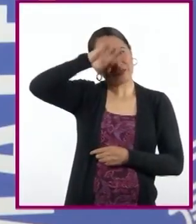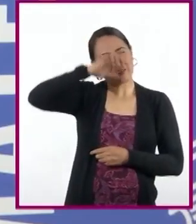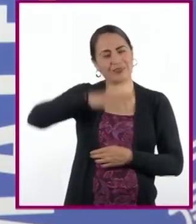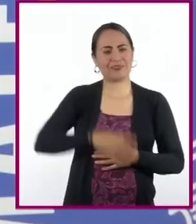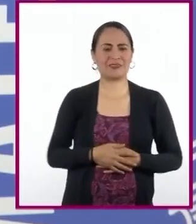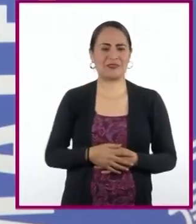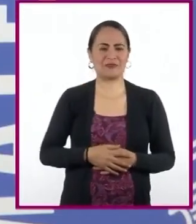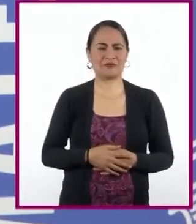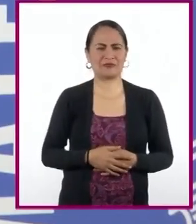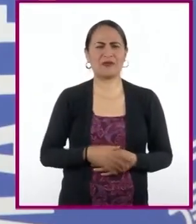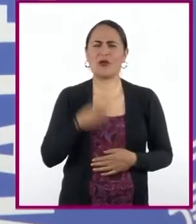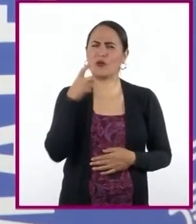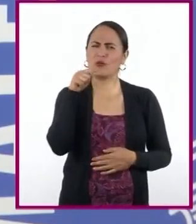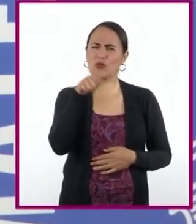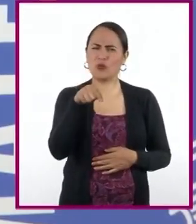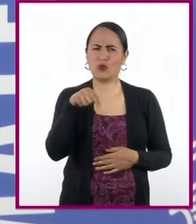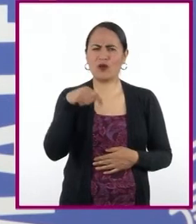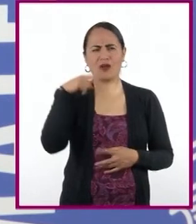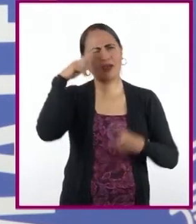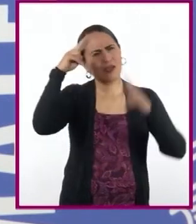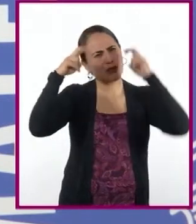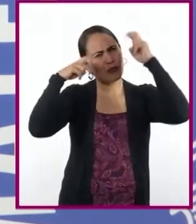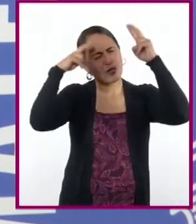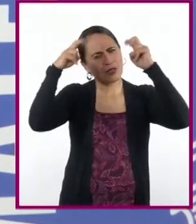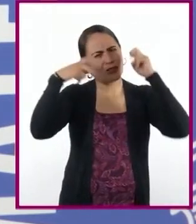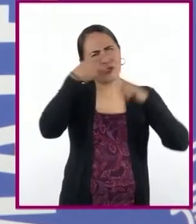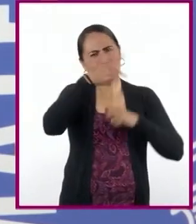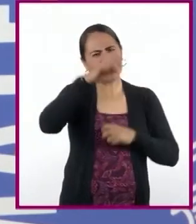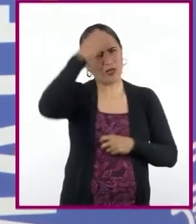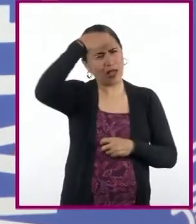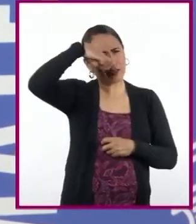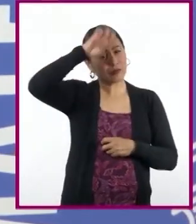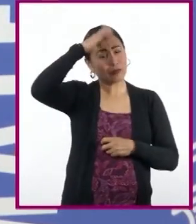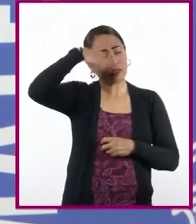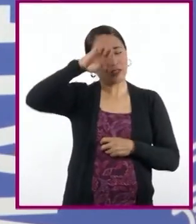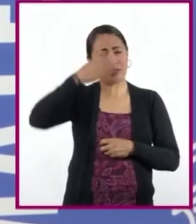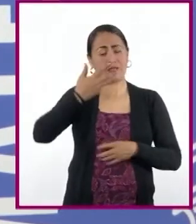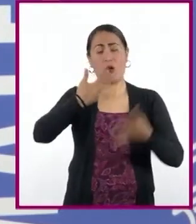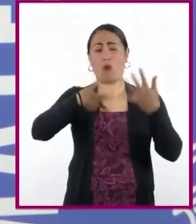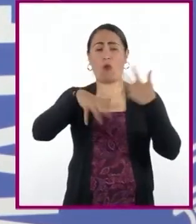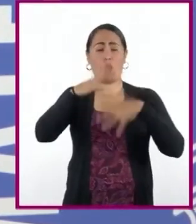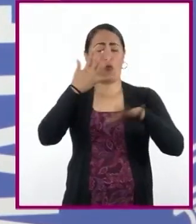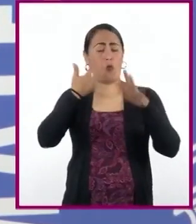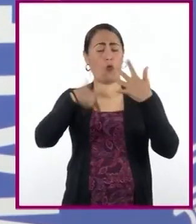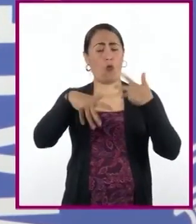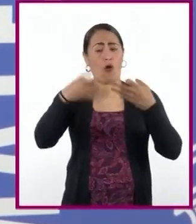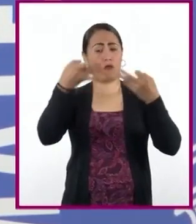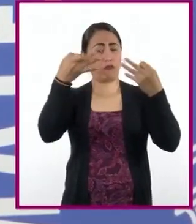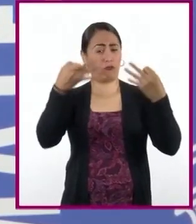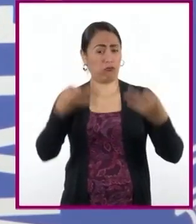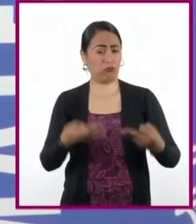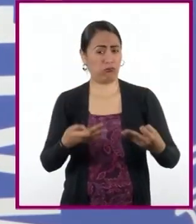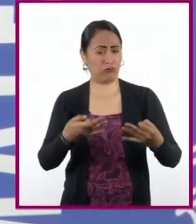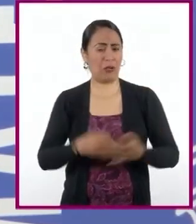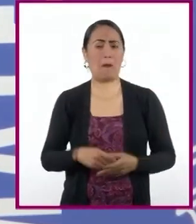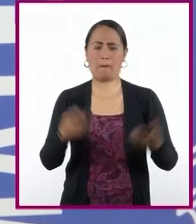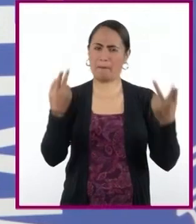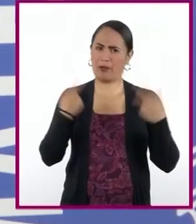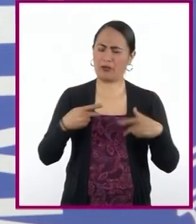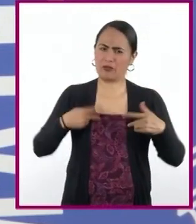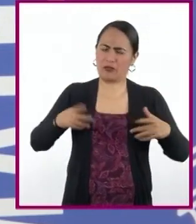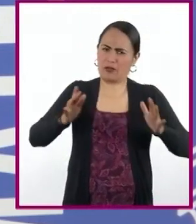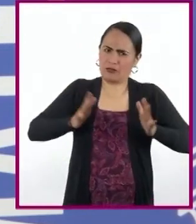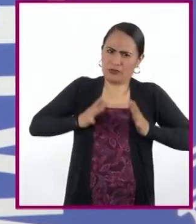¿Te puedes imaginar compartiendo tus experiencias de esa manera? Seguramente el público se quedaría muy sorprendido